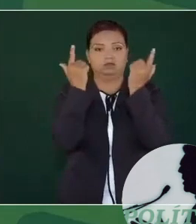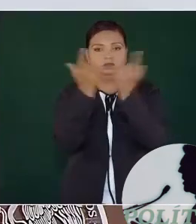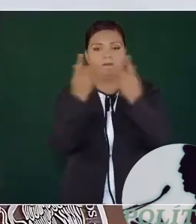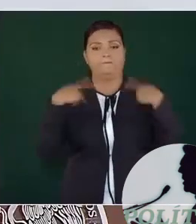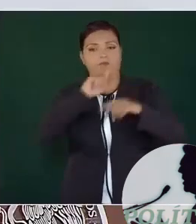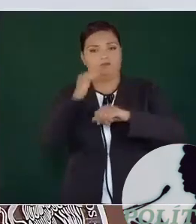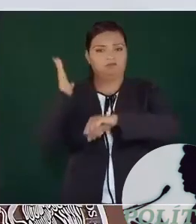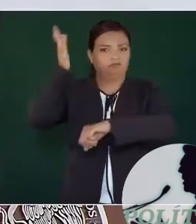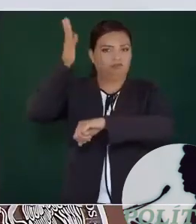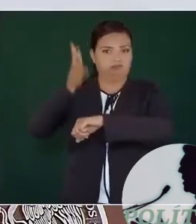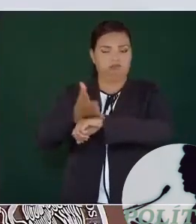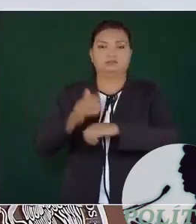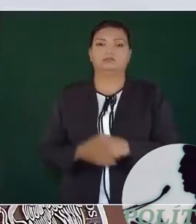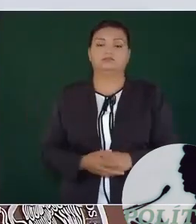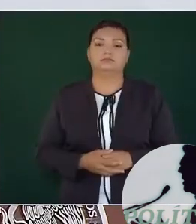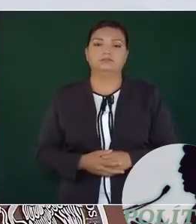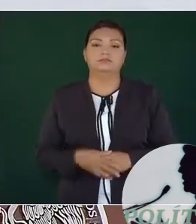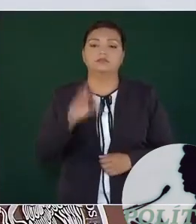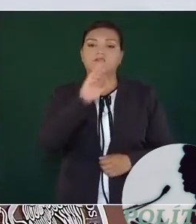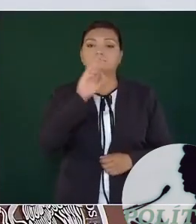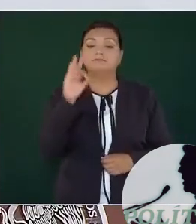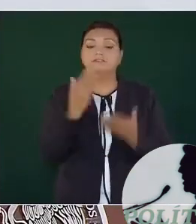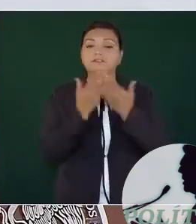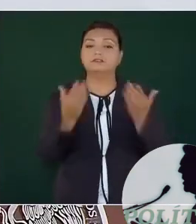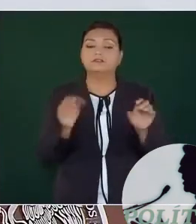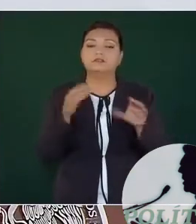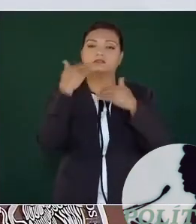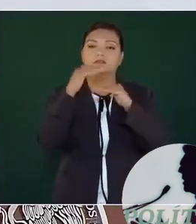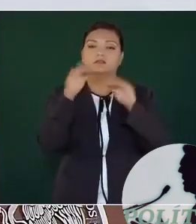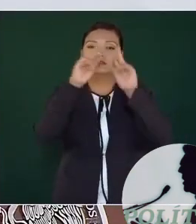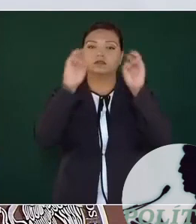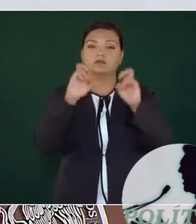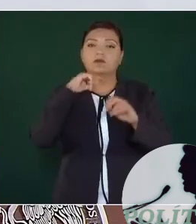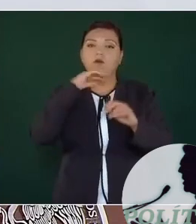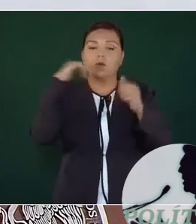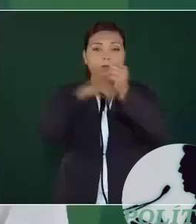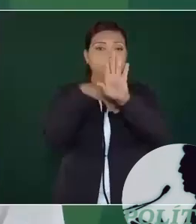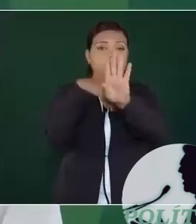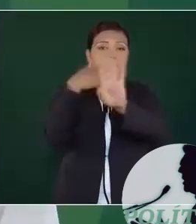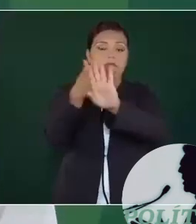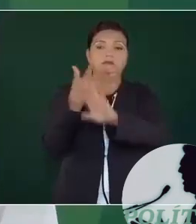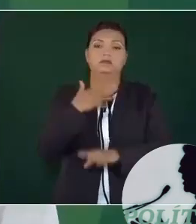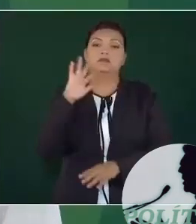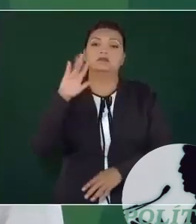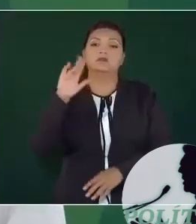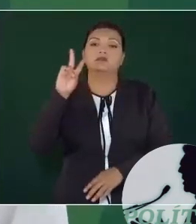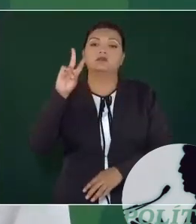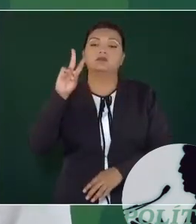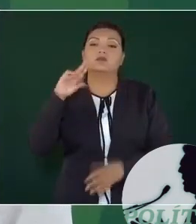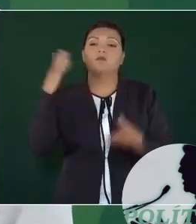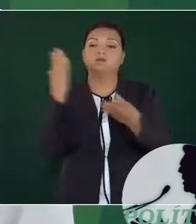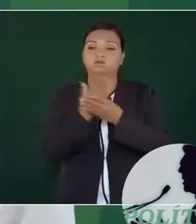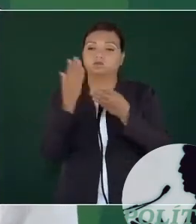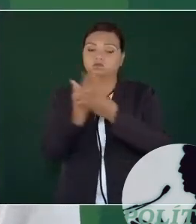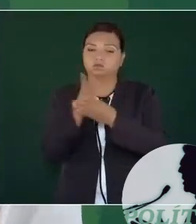debidamente sancionados. A la fecha, en cuanto al combate a la corrupción, se tienen 52